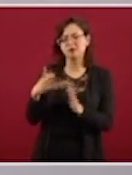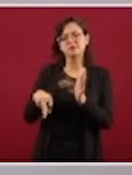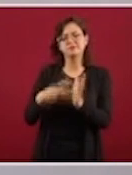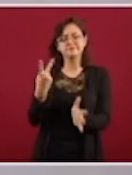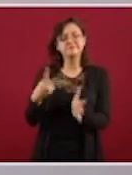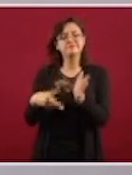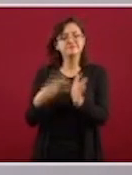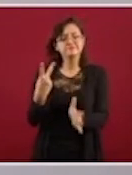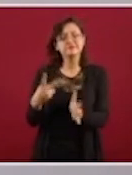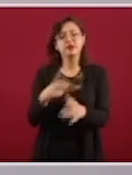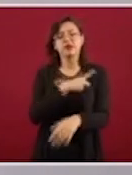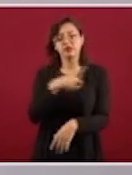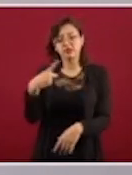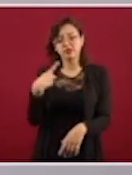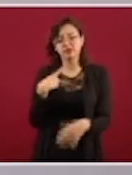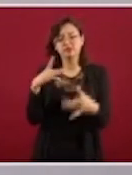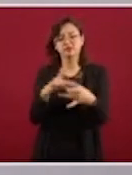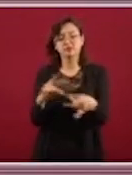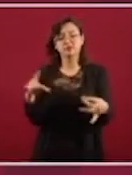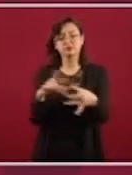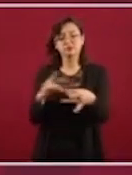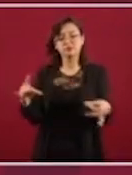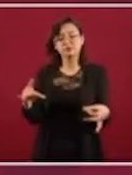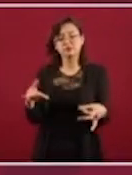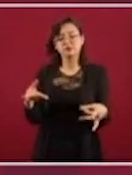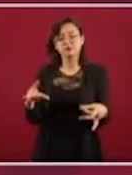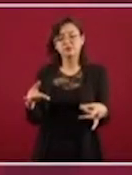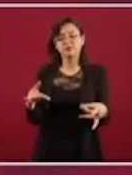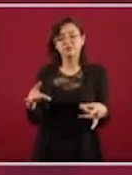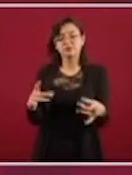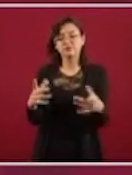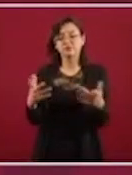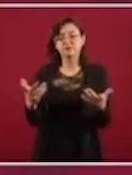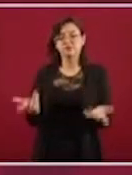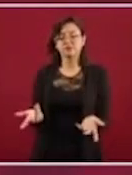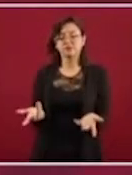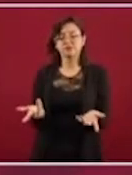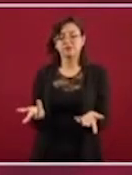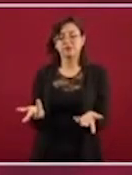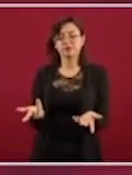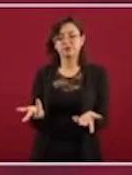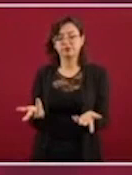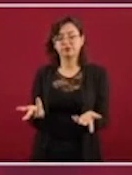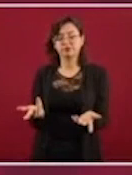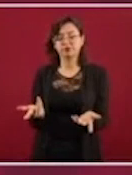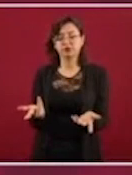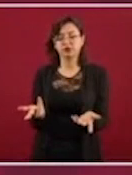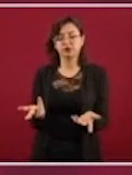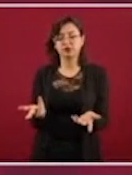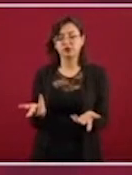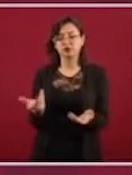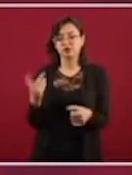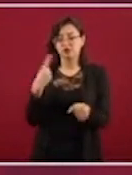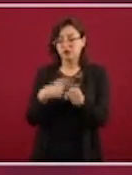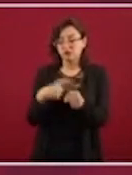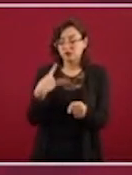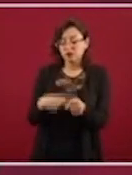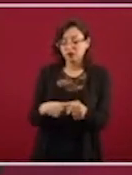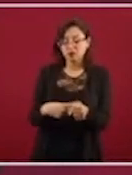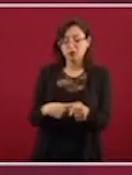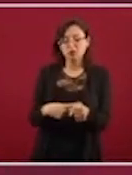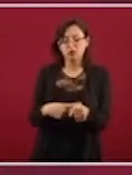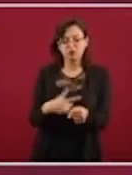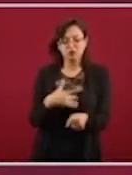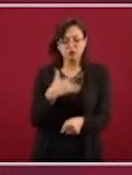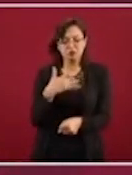es muy importante que no se vaya al hospital